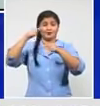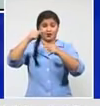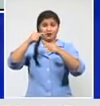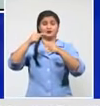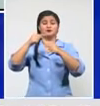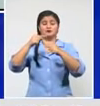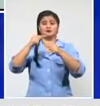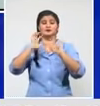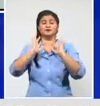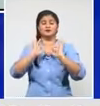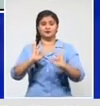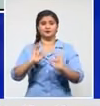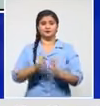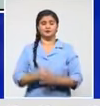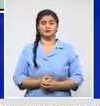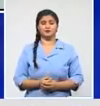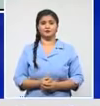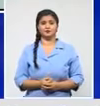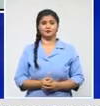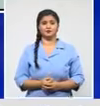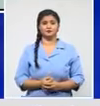36.398. Brasil,